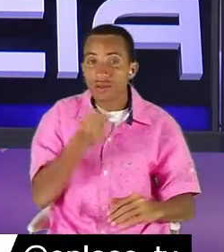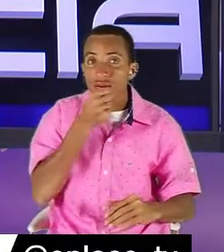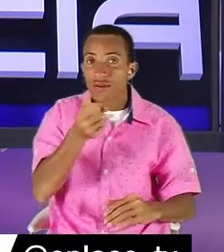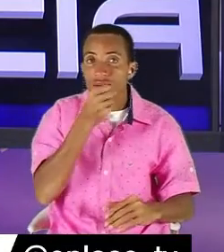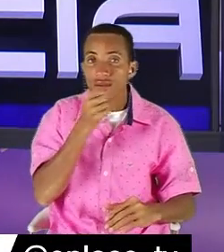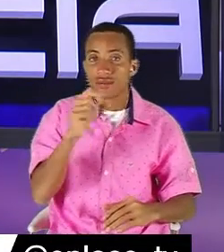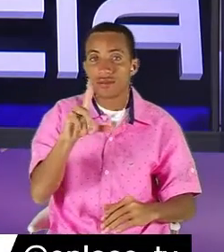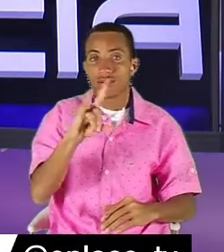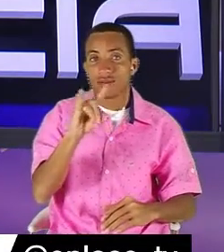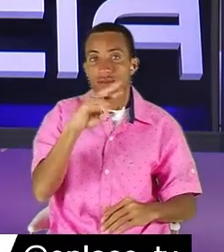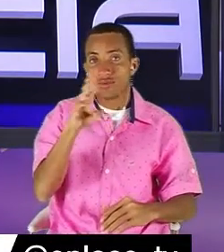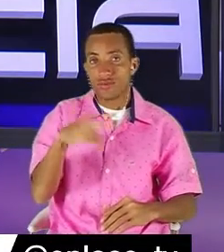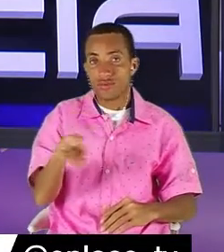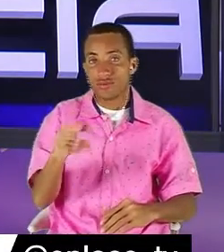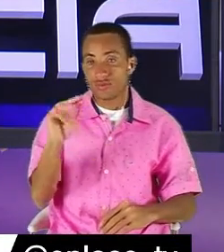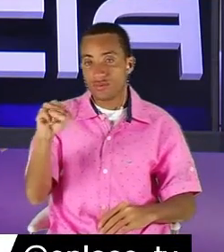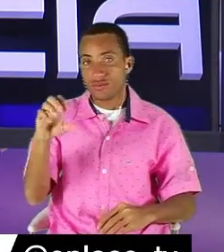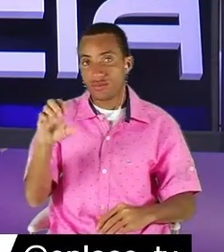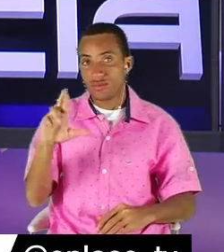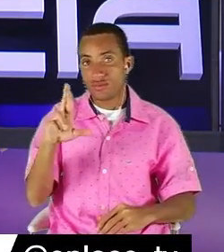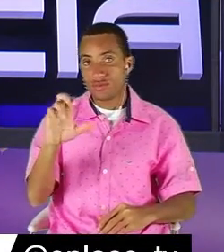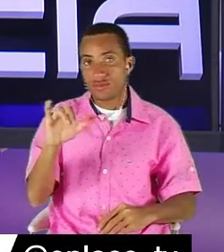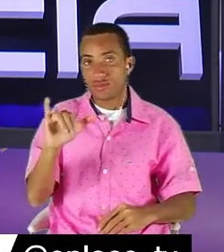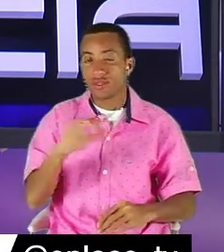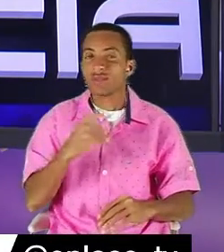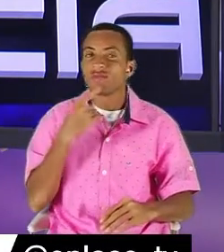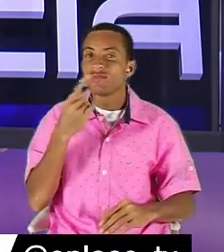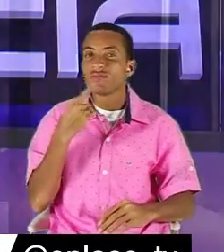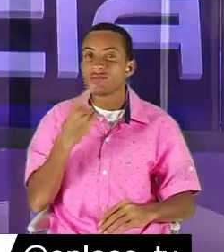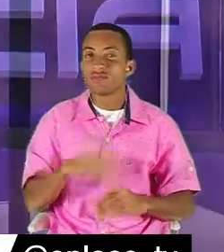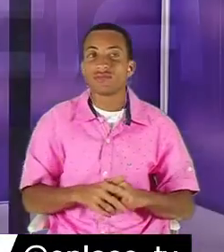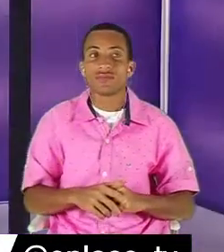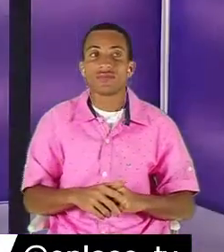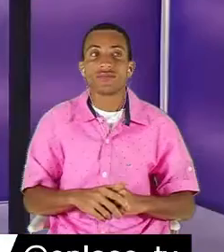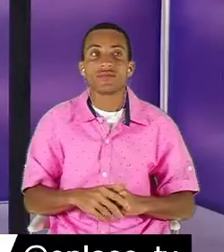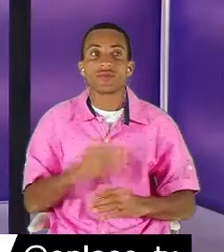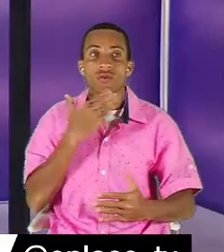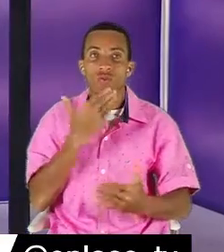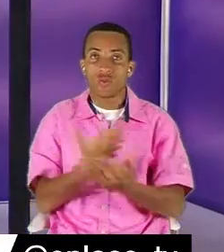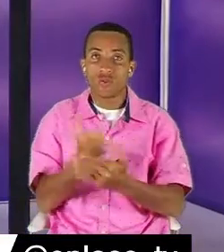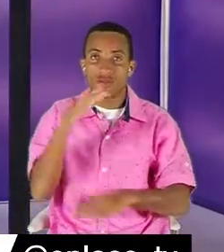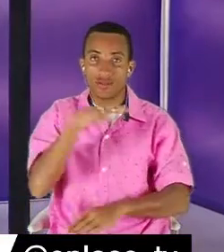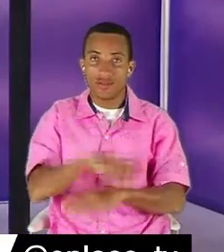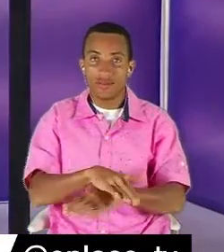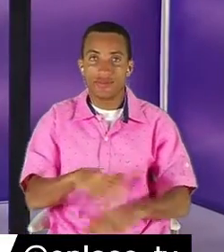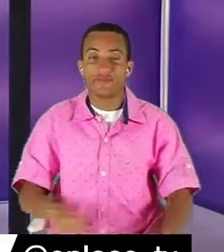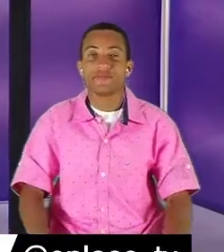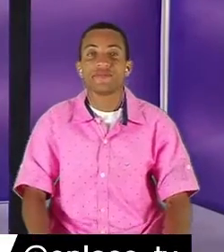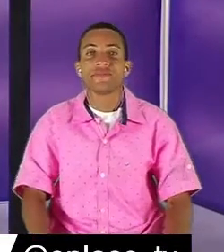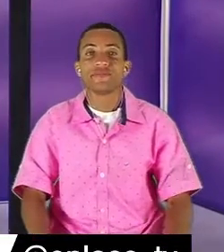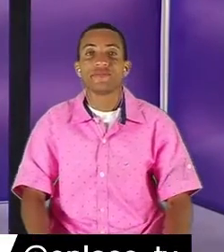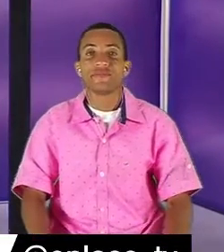Jaraba nos tiene detalles de esta información. Adelante, Luzmeri, muy buenas tardes para usted.